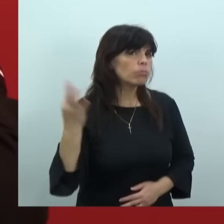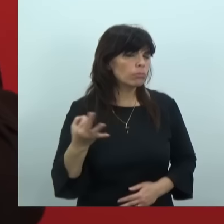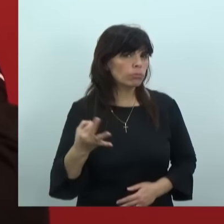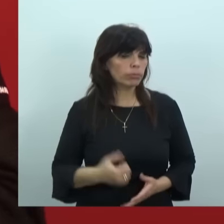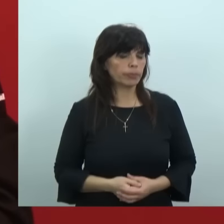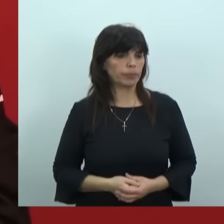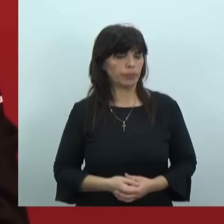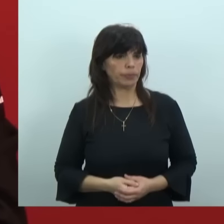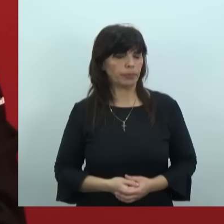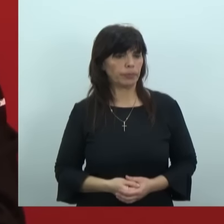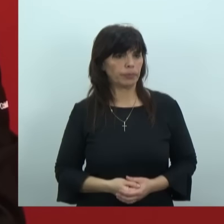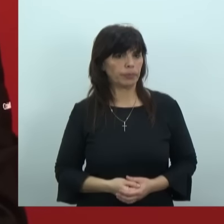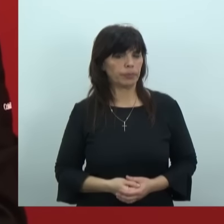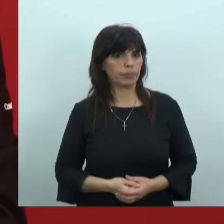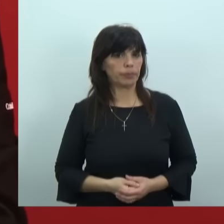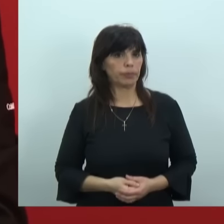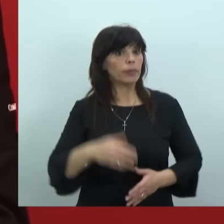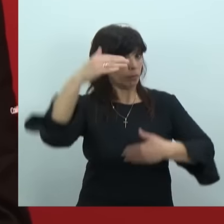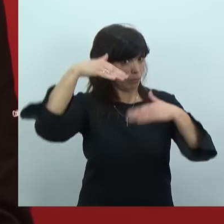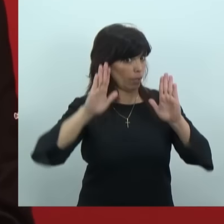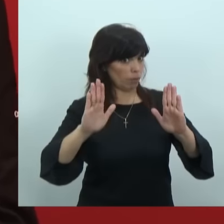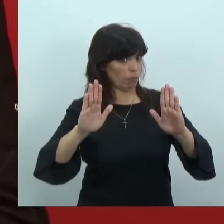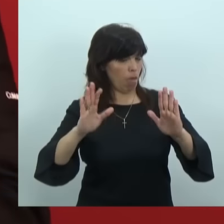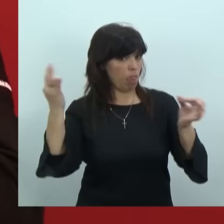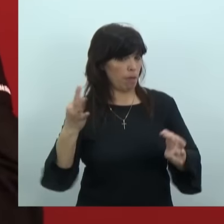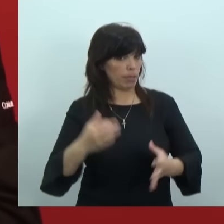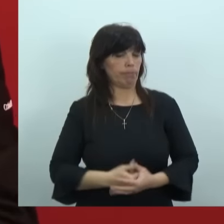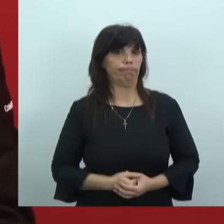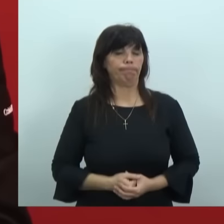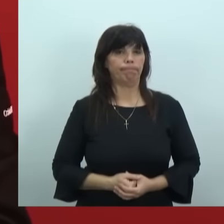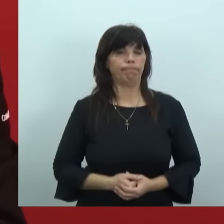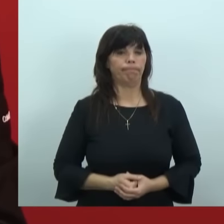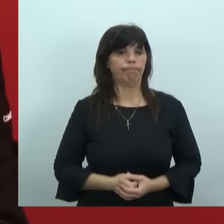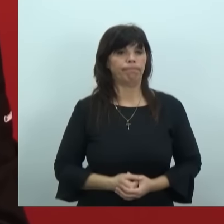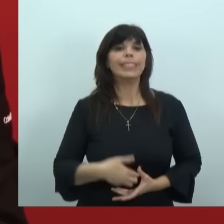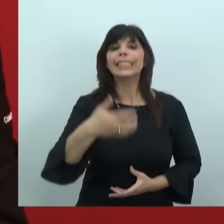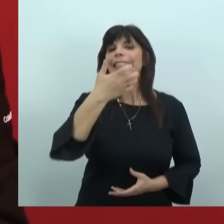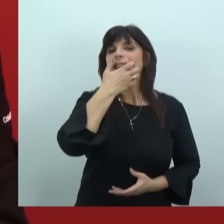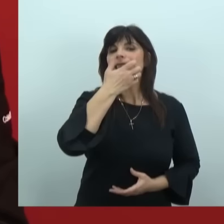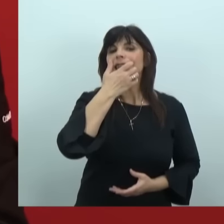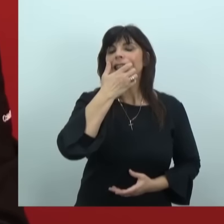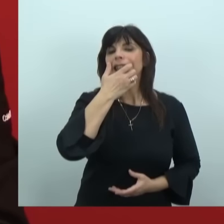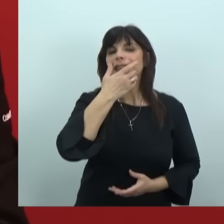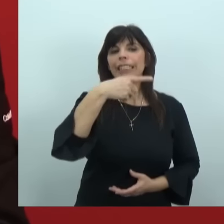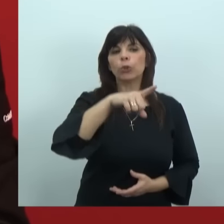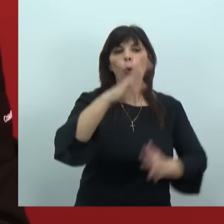¿Qué dirías? Y quiero que estés atento, ¿eh? ¿Qué dirías si los sueños que tú